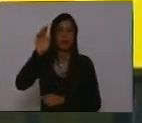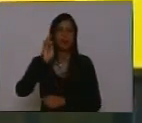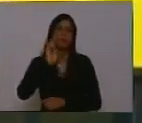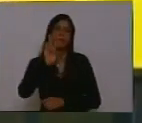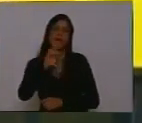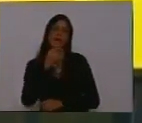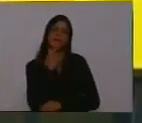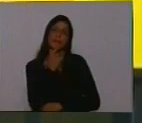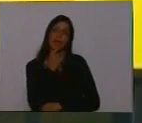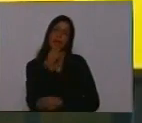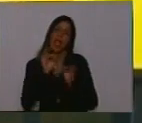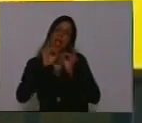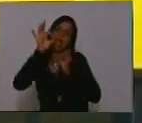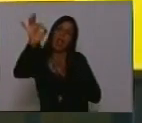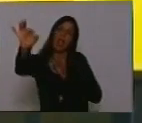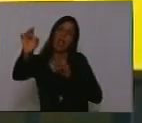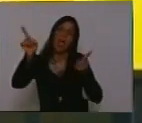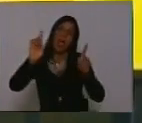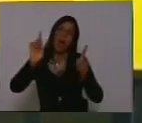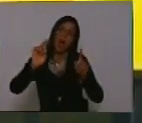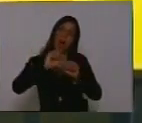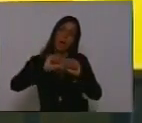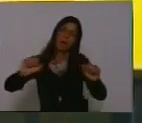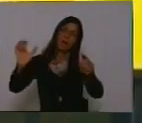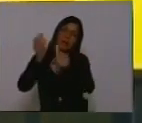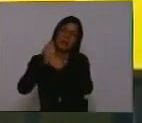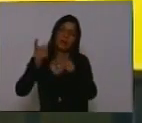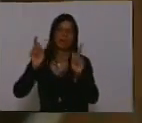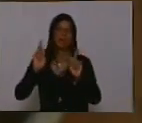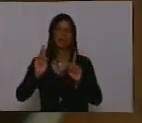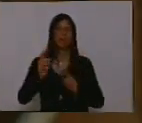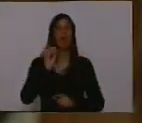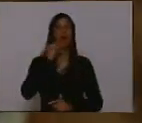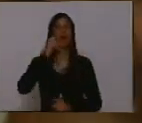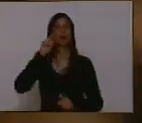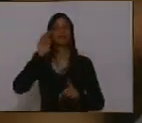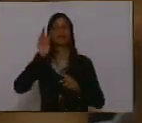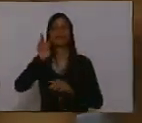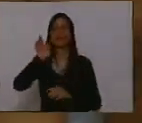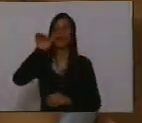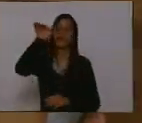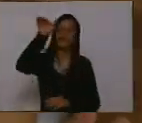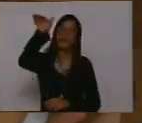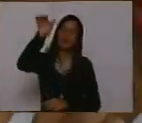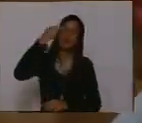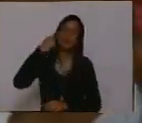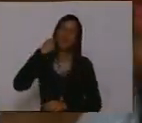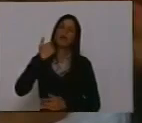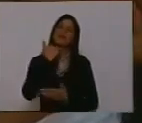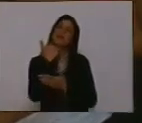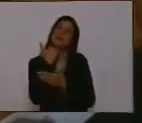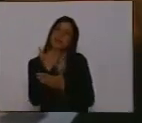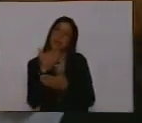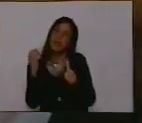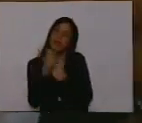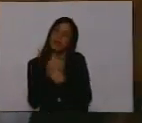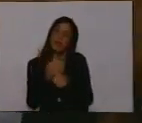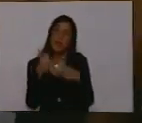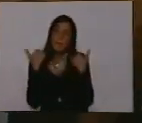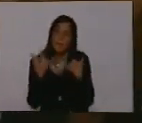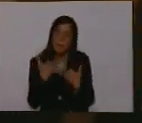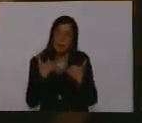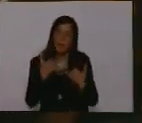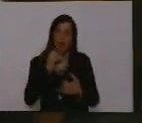no lejano, por el contrario, ve el futuro más cercano que nunca, porque lo estamos construyendo con nuestras propias